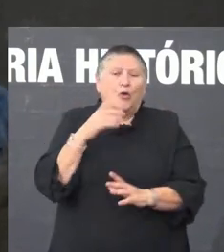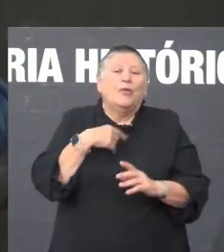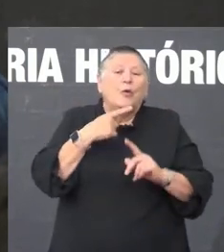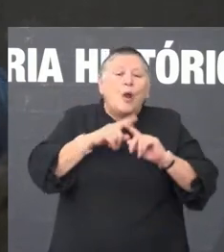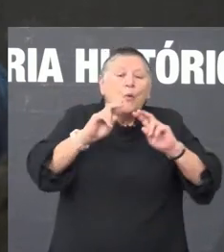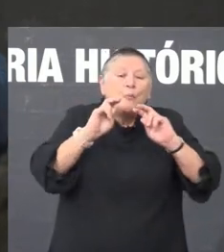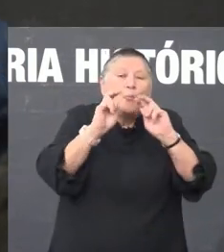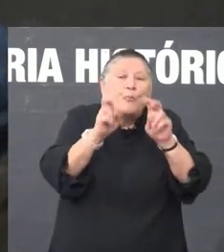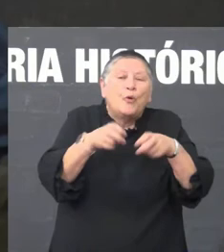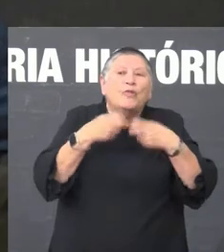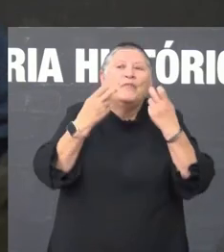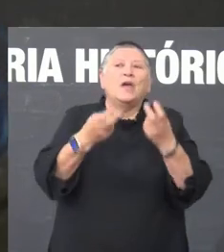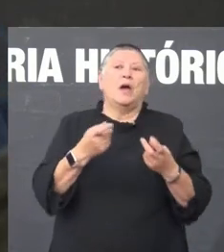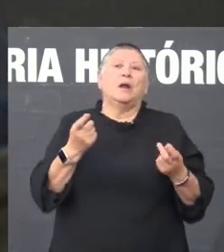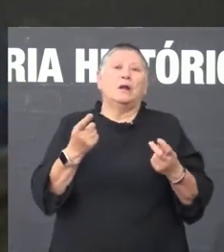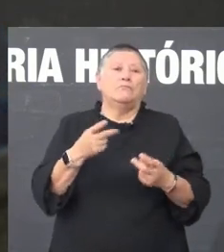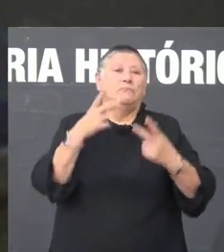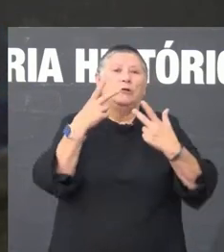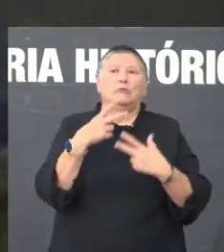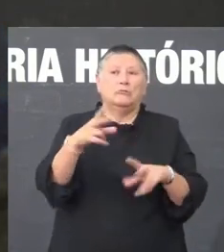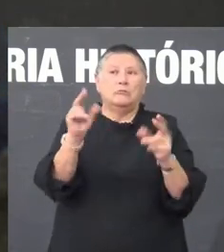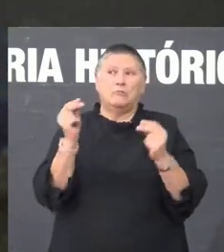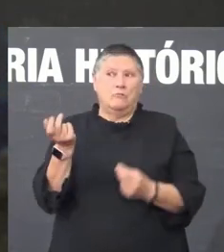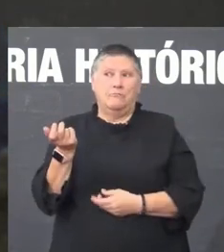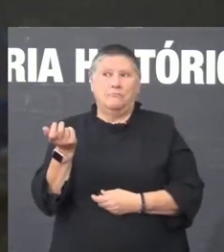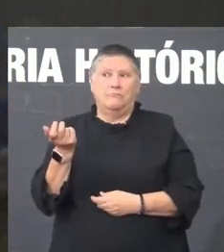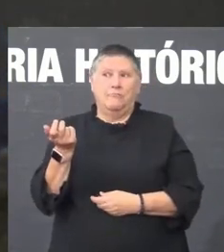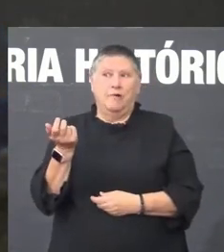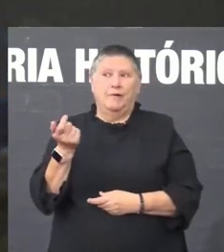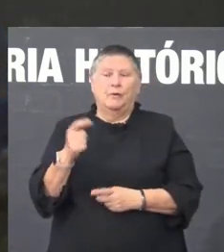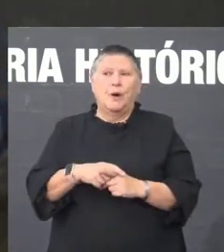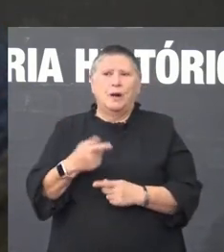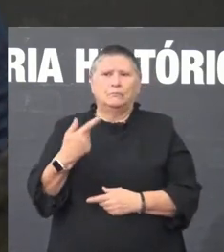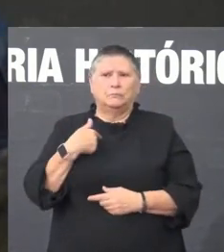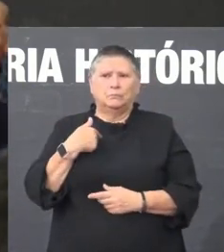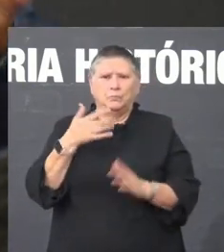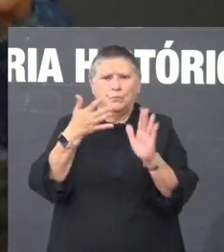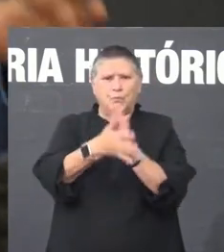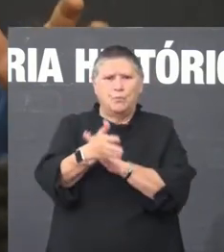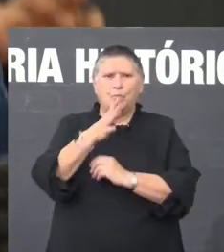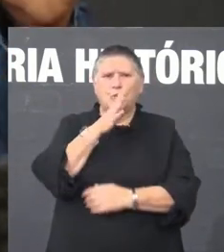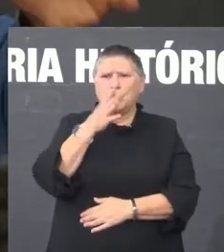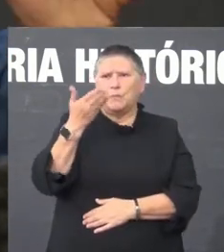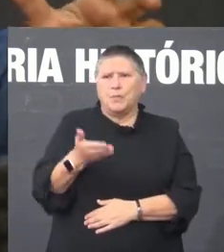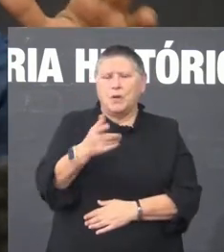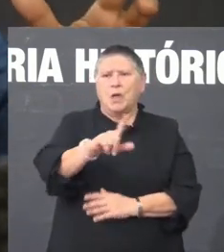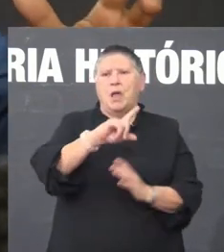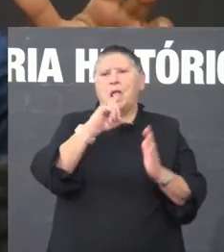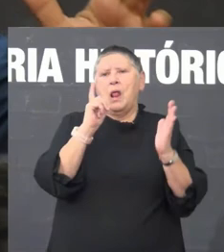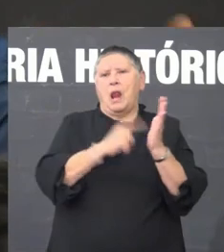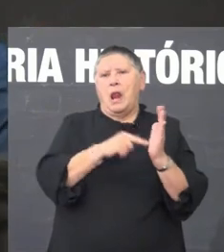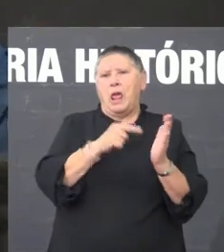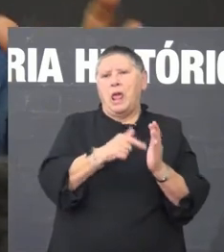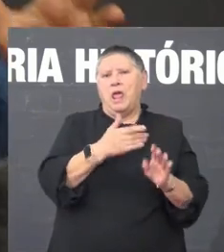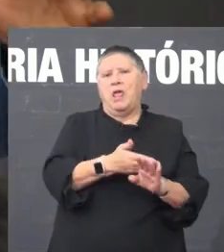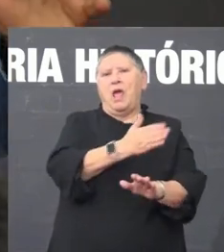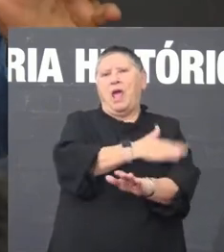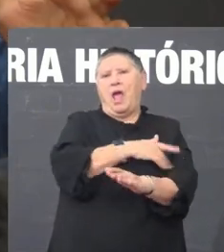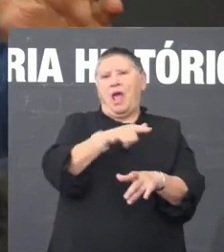modificarla. Y ya no valen razones tan de peso como es una ley